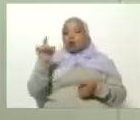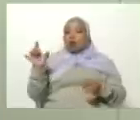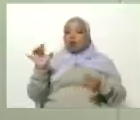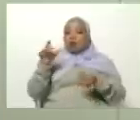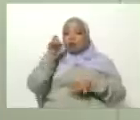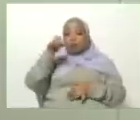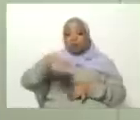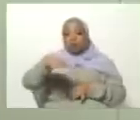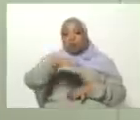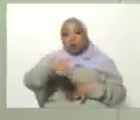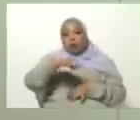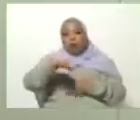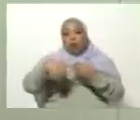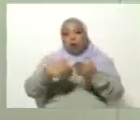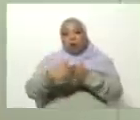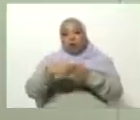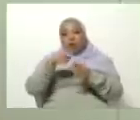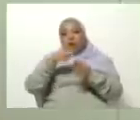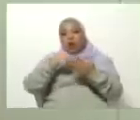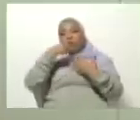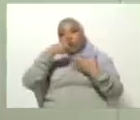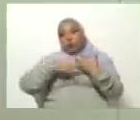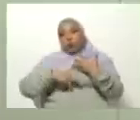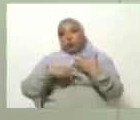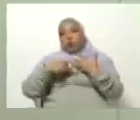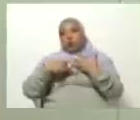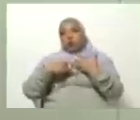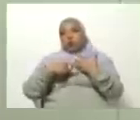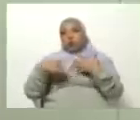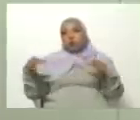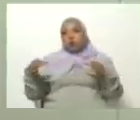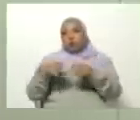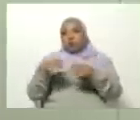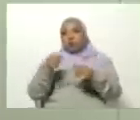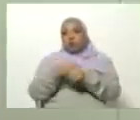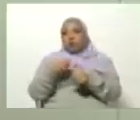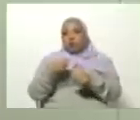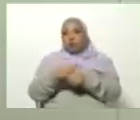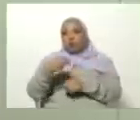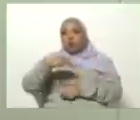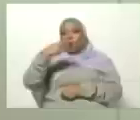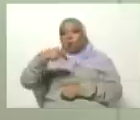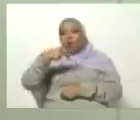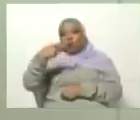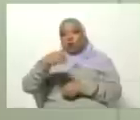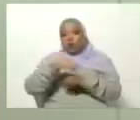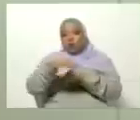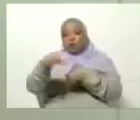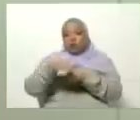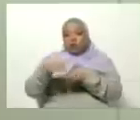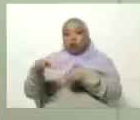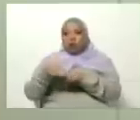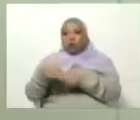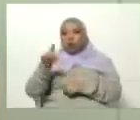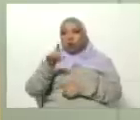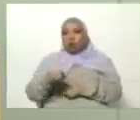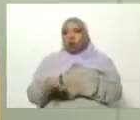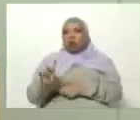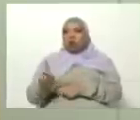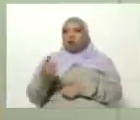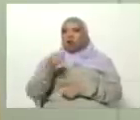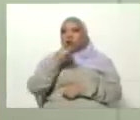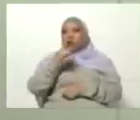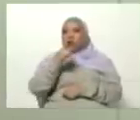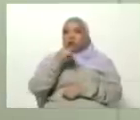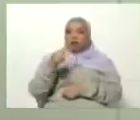presentaron las recomendaciones y propuestas para lo que serán los equipos políticos municipales y estadales. Además, el primer